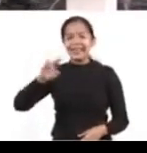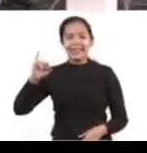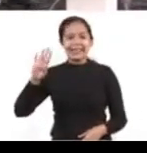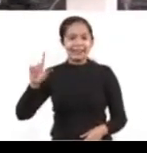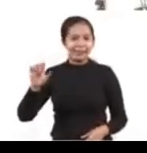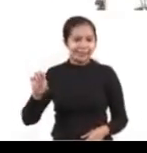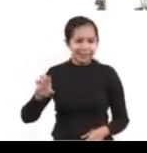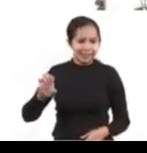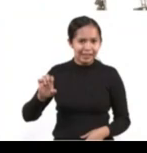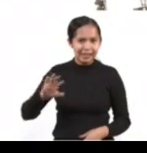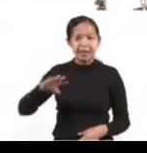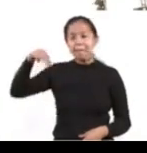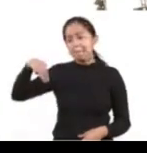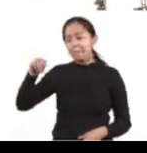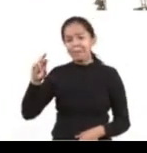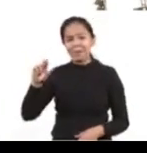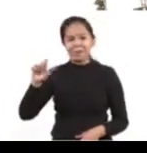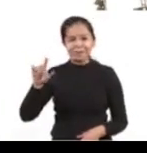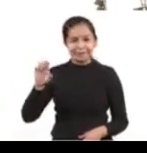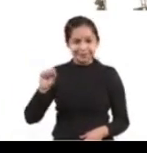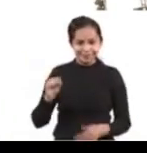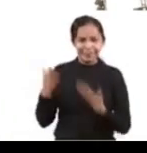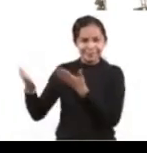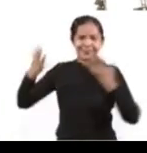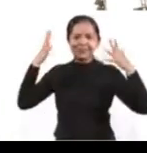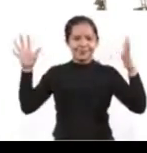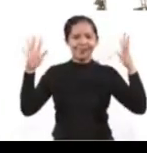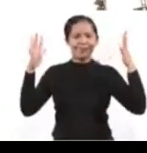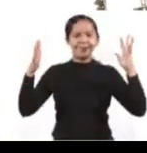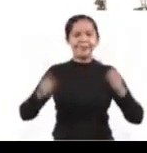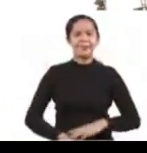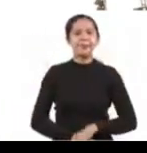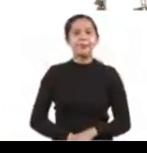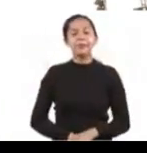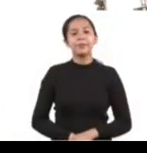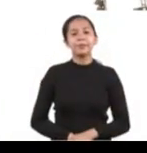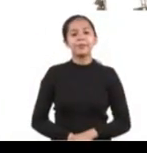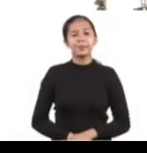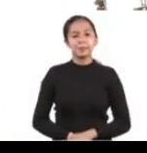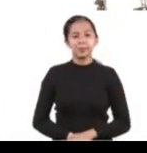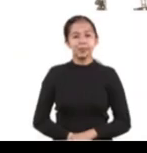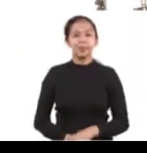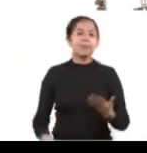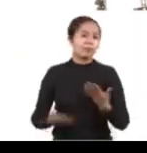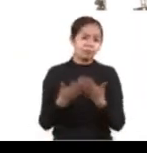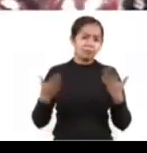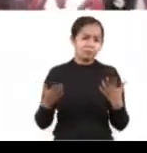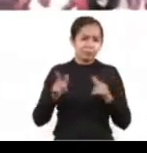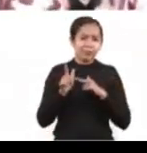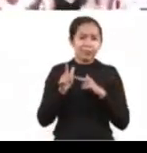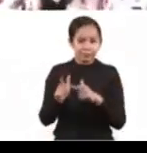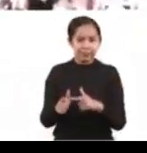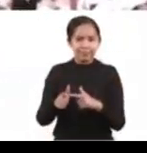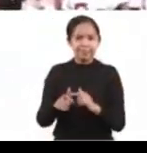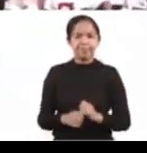El Terrible. ¡Dale! a continuar con esta